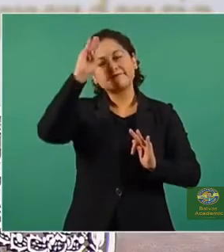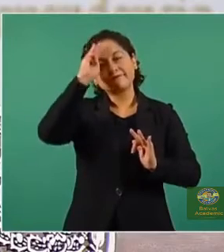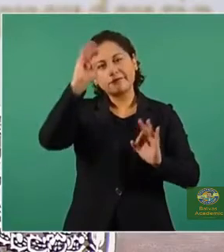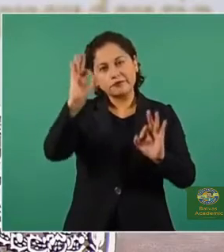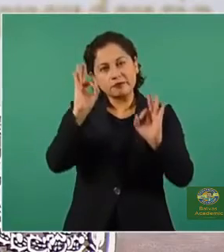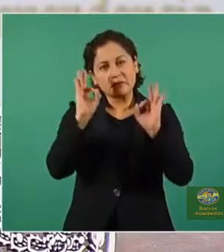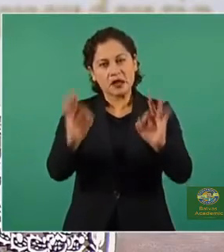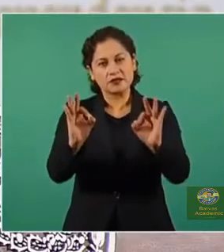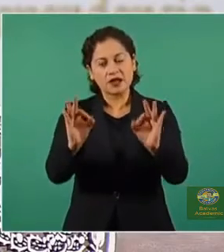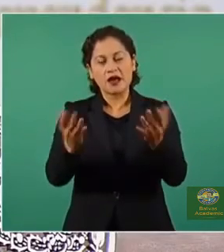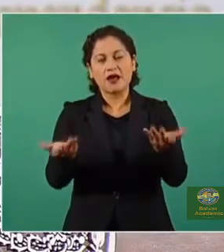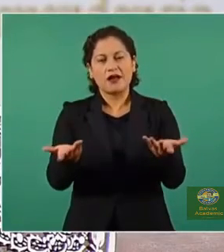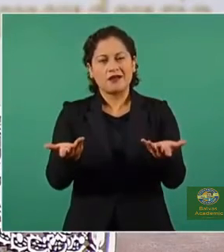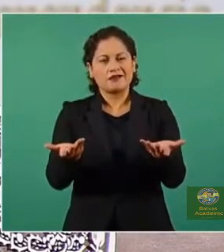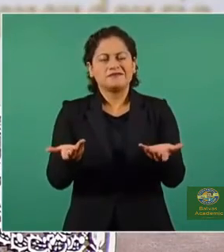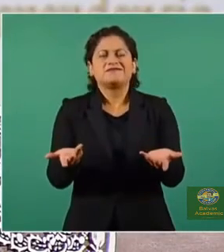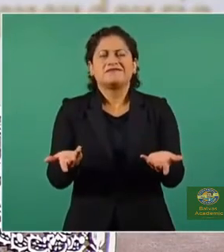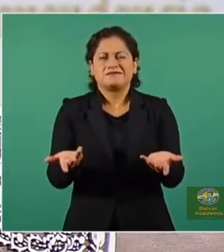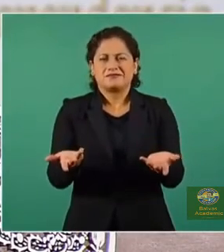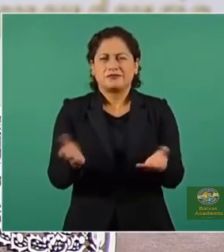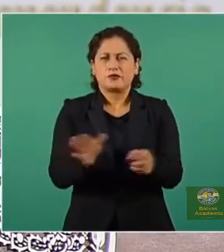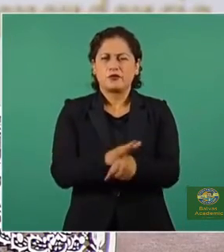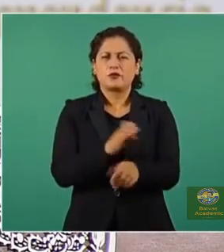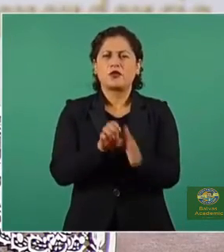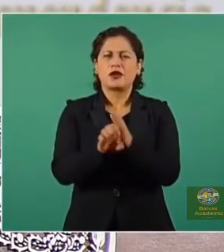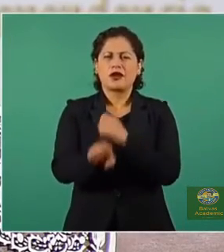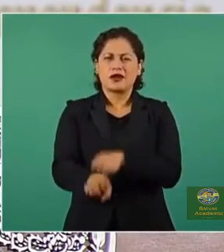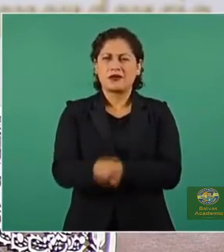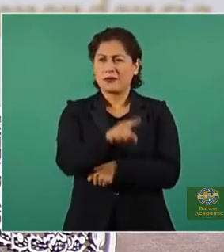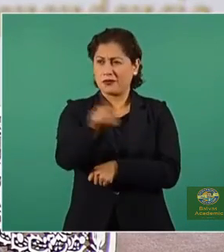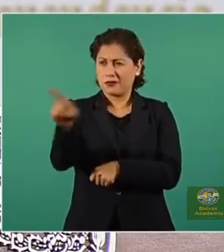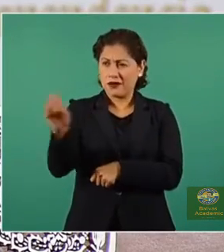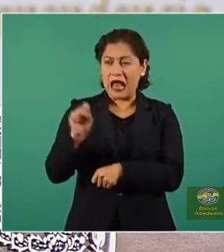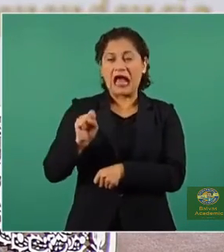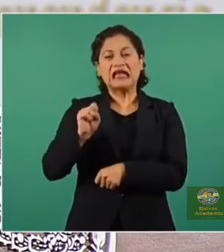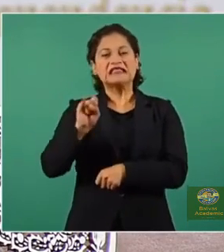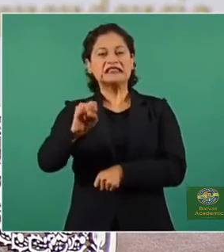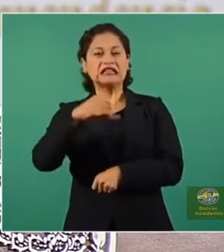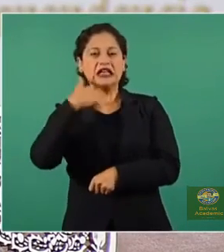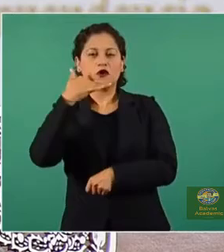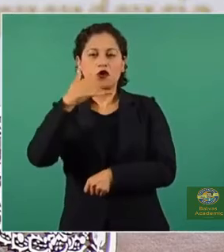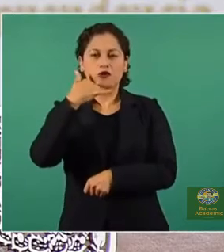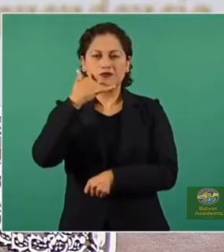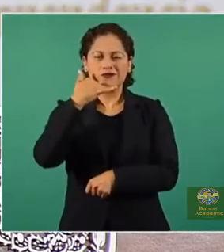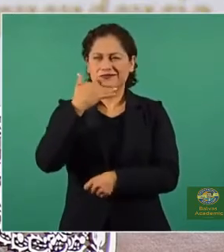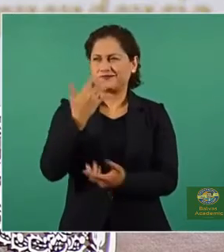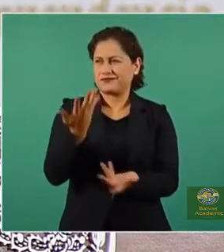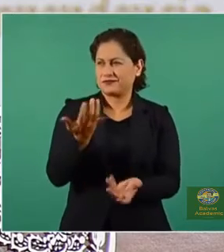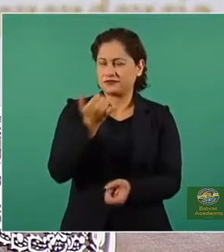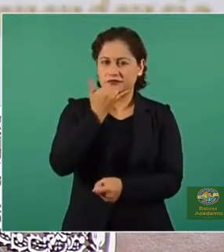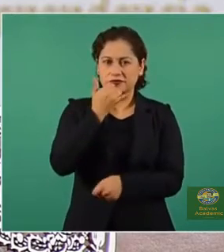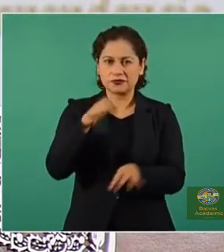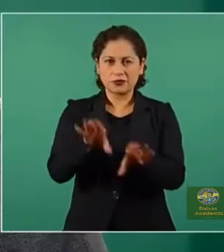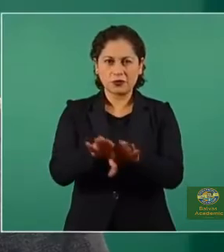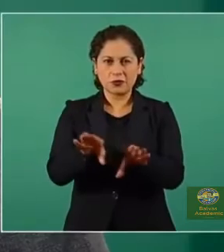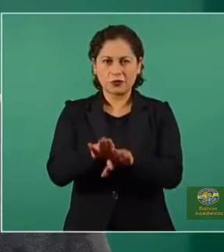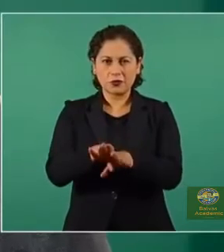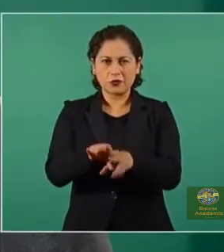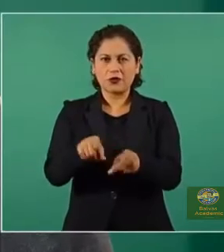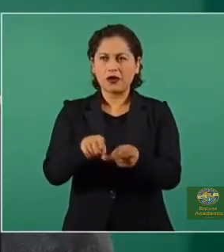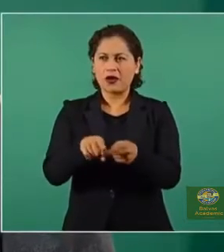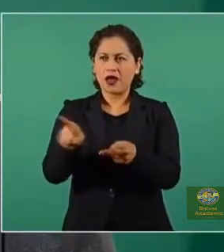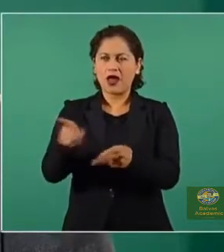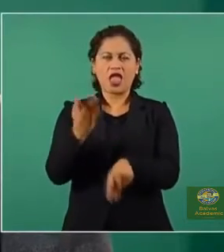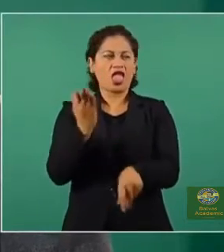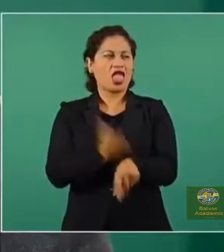¿Cómo se va a permitir la corrupción, la impunidad? ¿Cómo